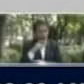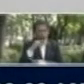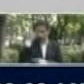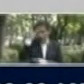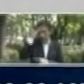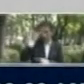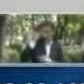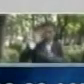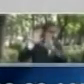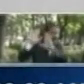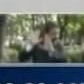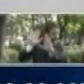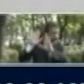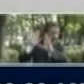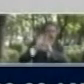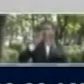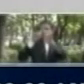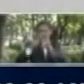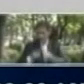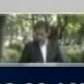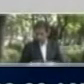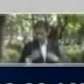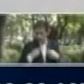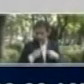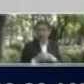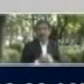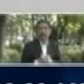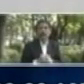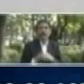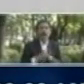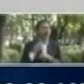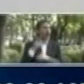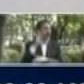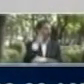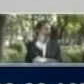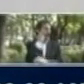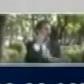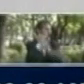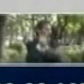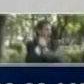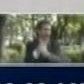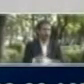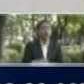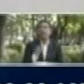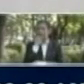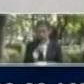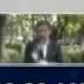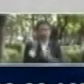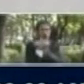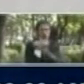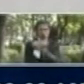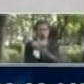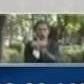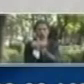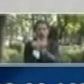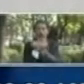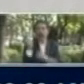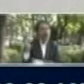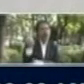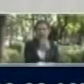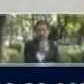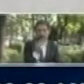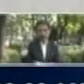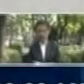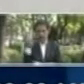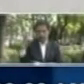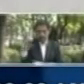Si estaba por ser partido, también hay una responsabilidad por investigar, en virtud de que el dinero para ser partido también